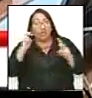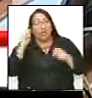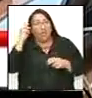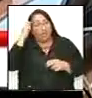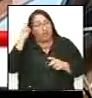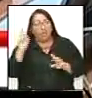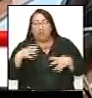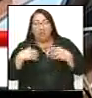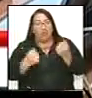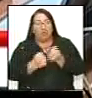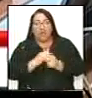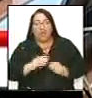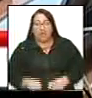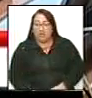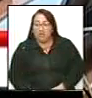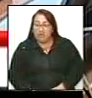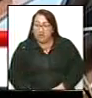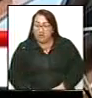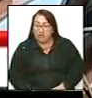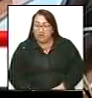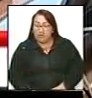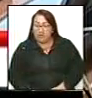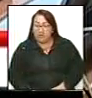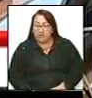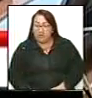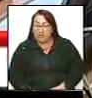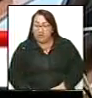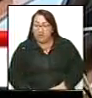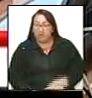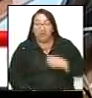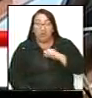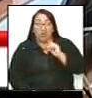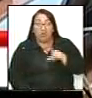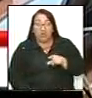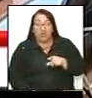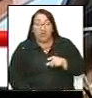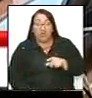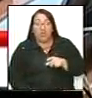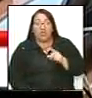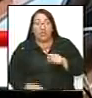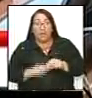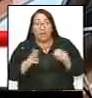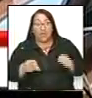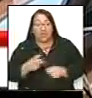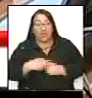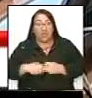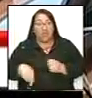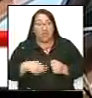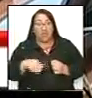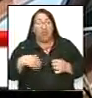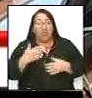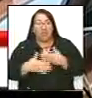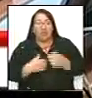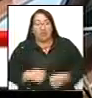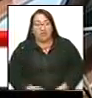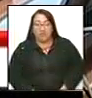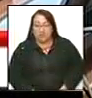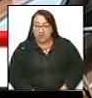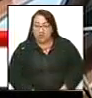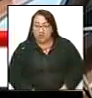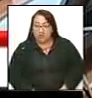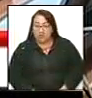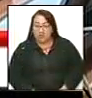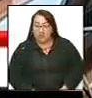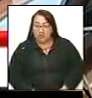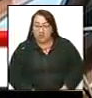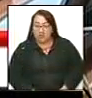es sostenible porque todo está integrado entonces mismo en ese aspecto sería que en esta mesa redonda pudiéramos avanzar no solamente en los aspectos legislativos